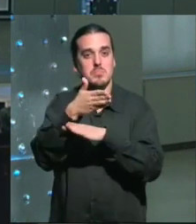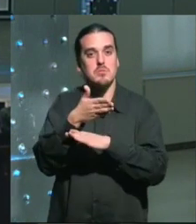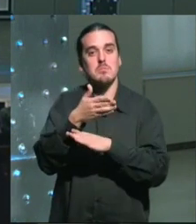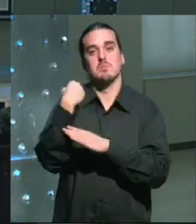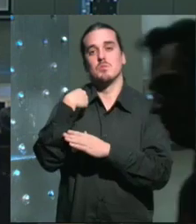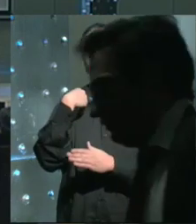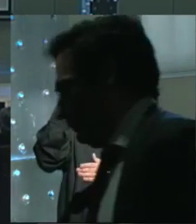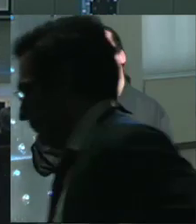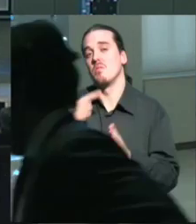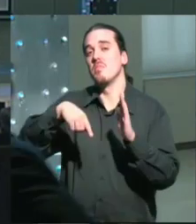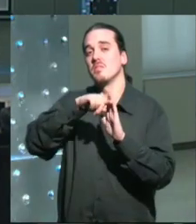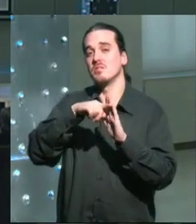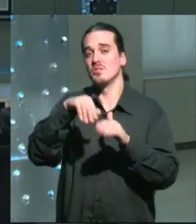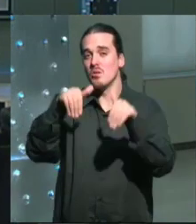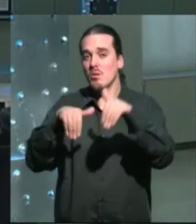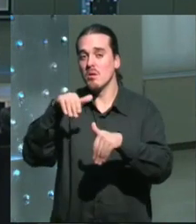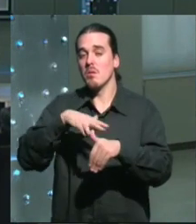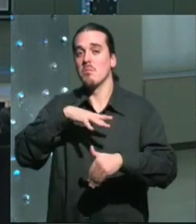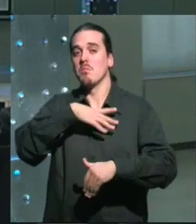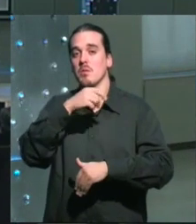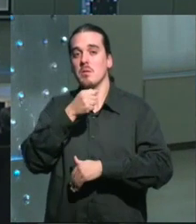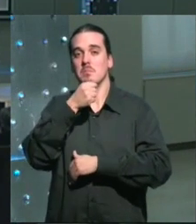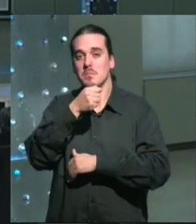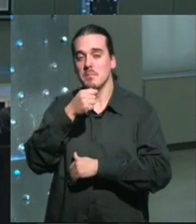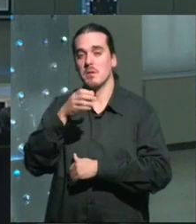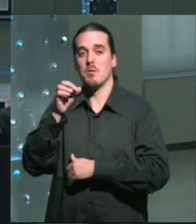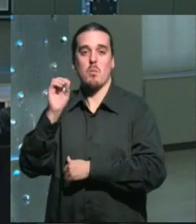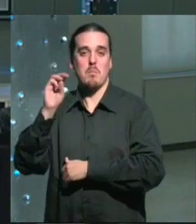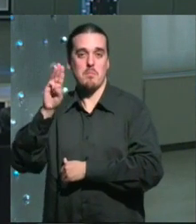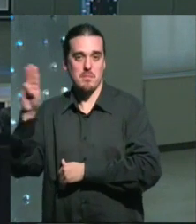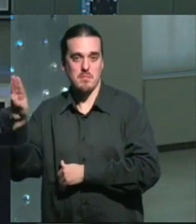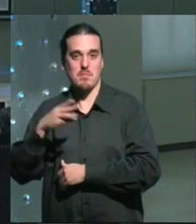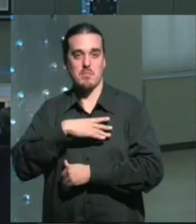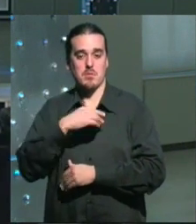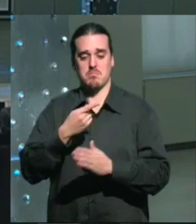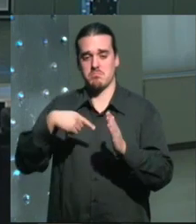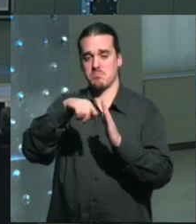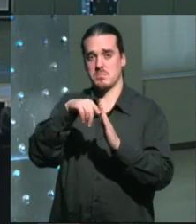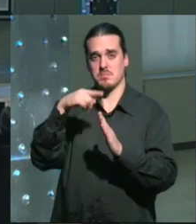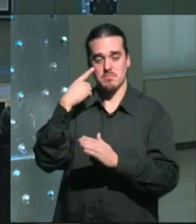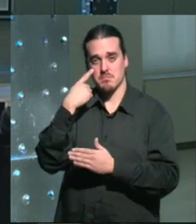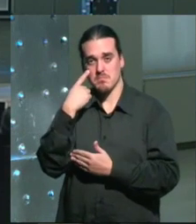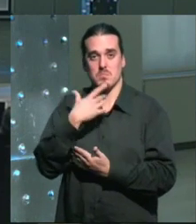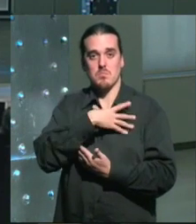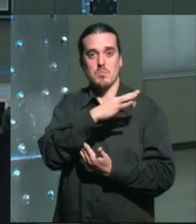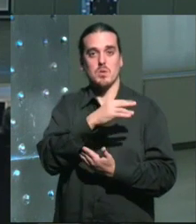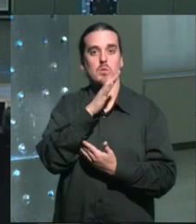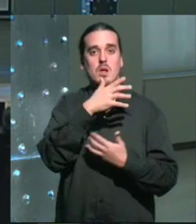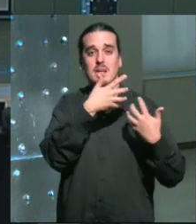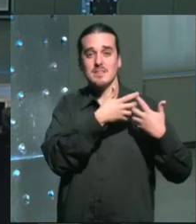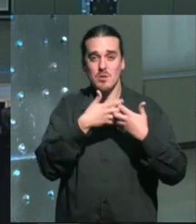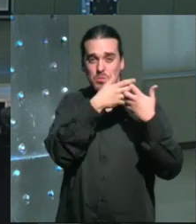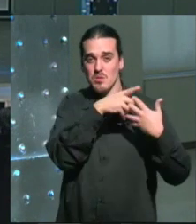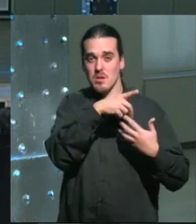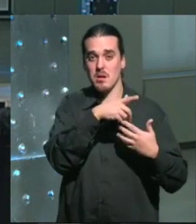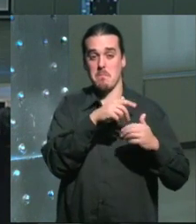y presentarse a las elecciones por el PP o por el PSOE, sin pedirle permiso a nadie. Porque en el sistema de primarias de Estados Unidos está abierto a cualquier